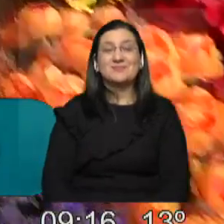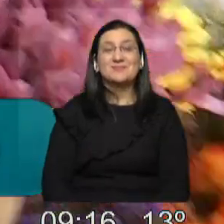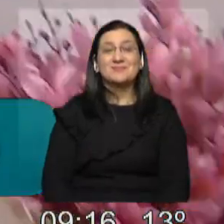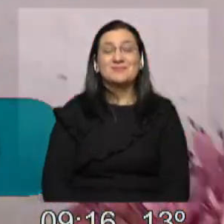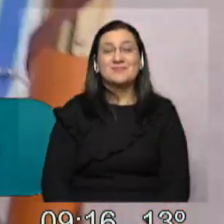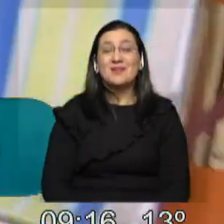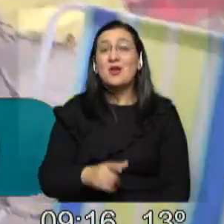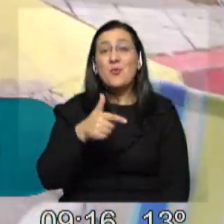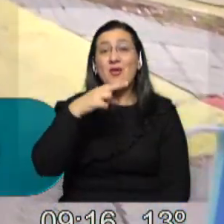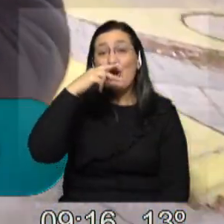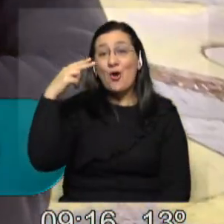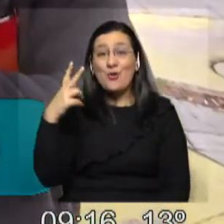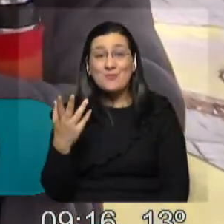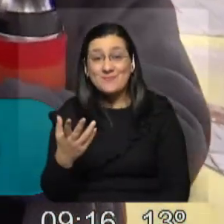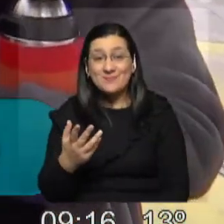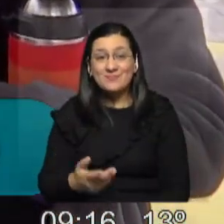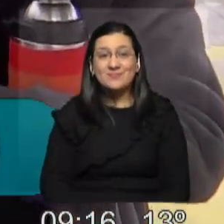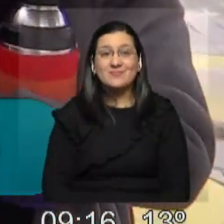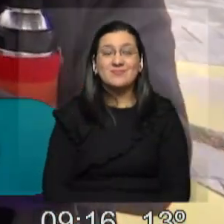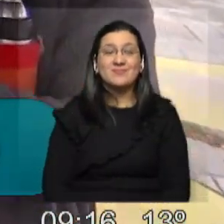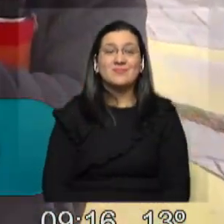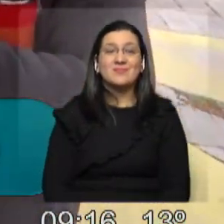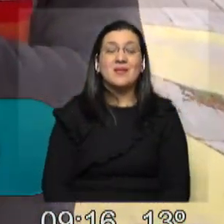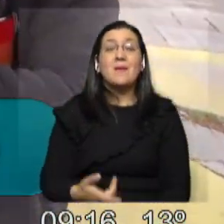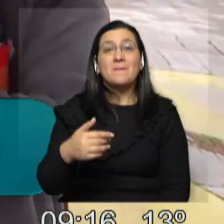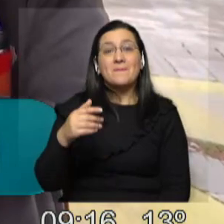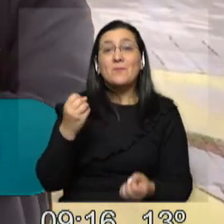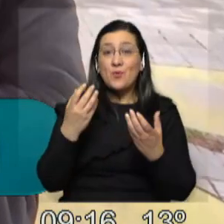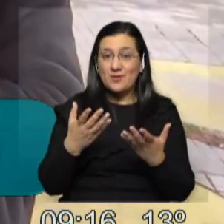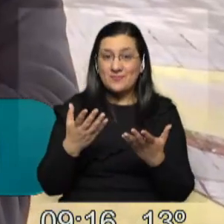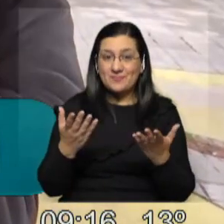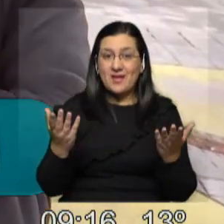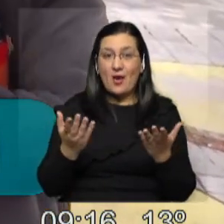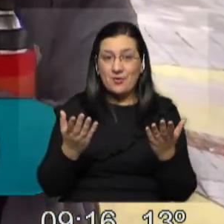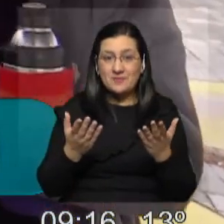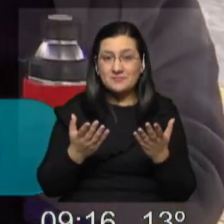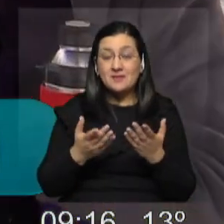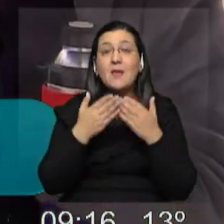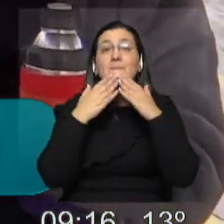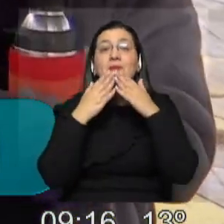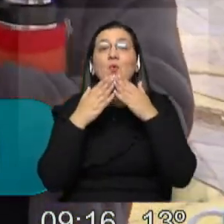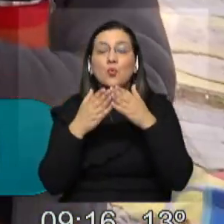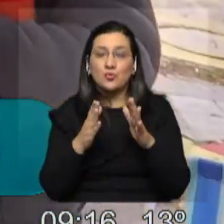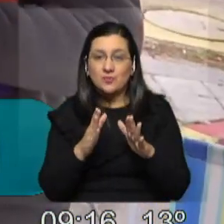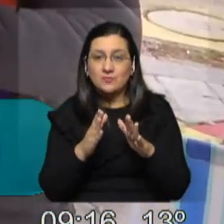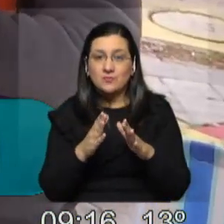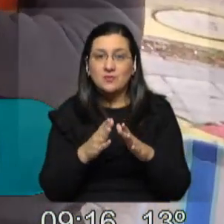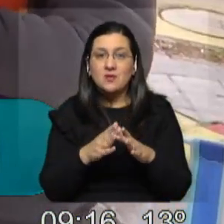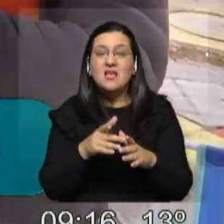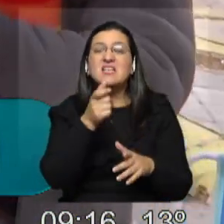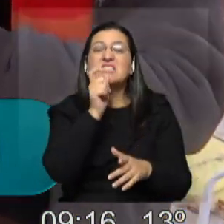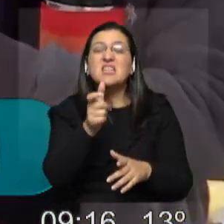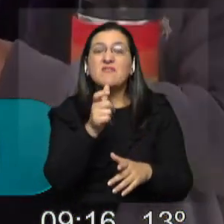Flores sin olor. Es verdad. Todavía aún, Fito, un tironcito de oreja para el profe. Bueno, caballero, a ver, le pregunto y le consulto, ¿qué es patear